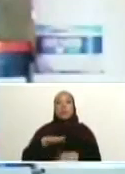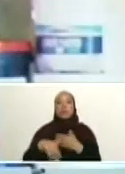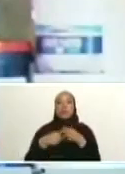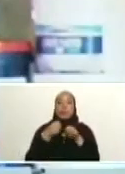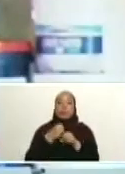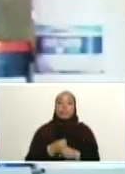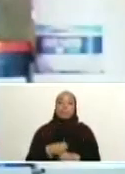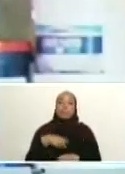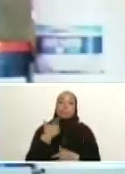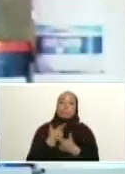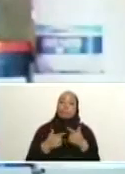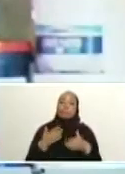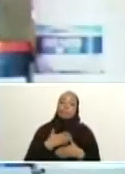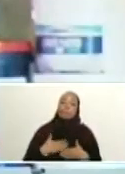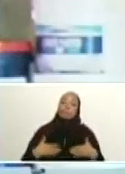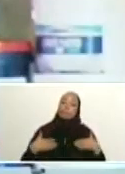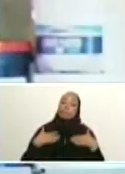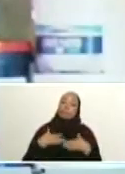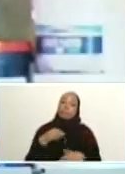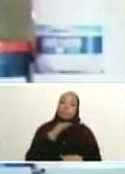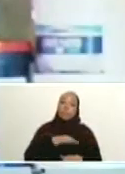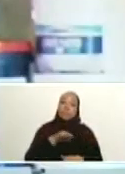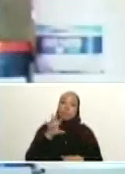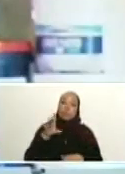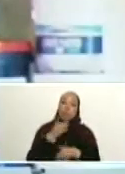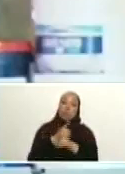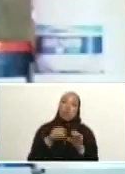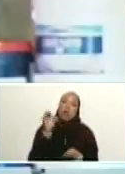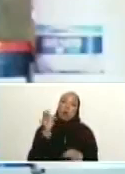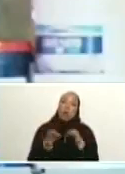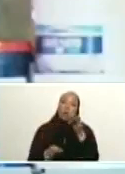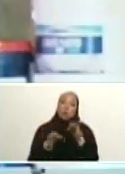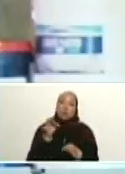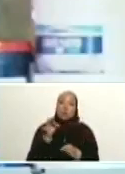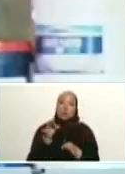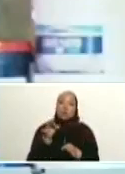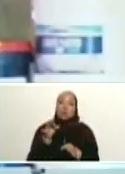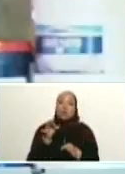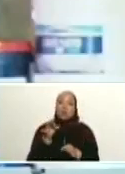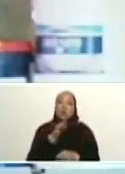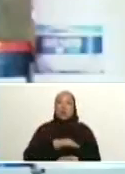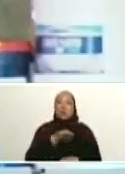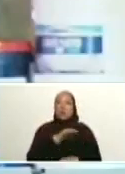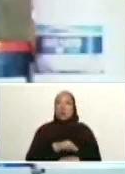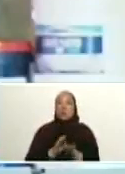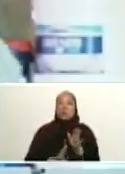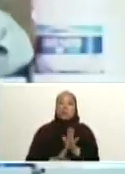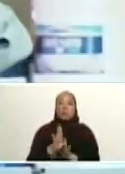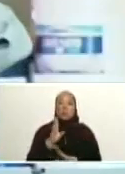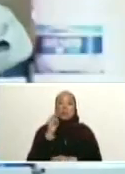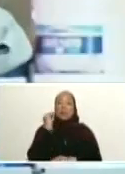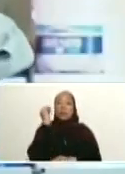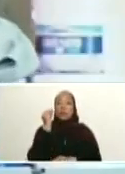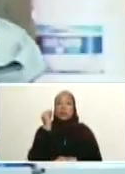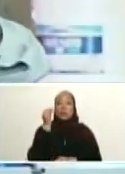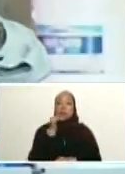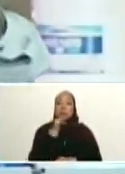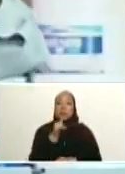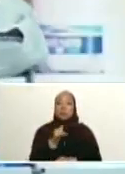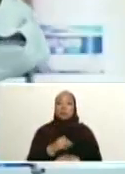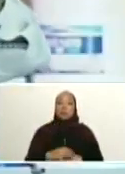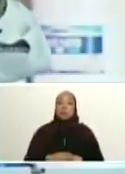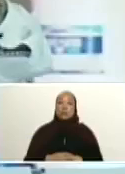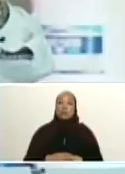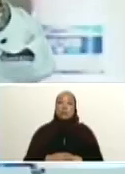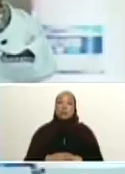de bienestar social, el estado de las misiones sociales. Recuperarlo plenamente. Cuatro consensos.